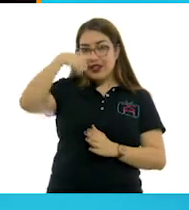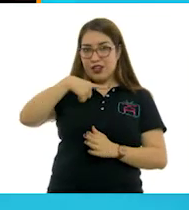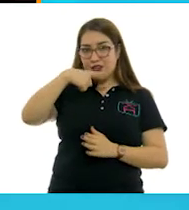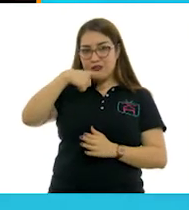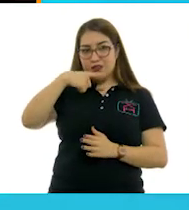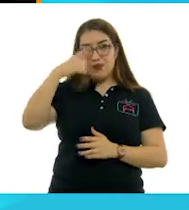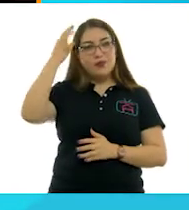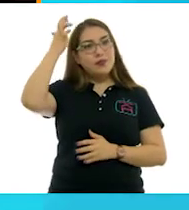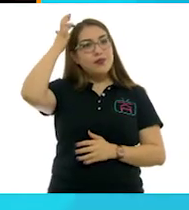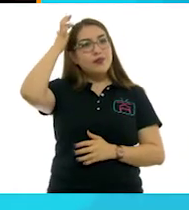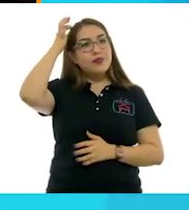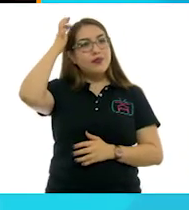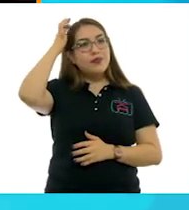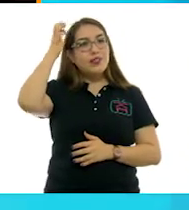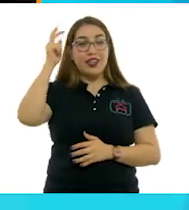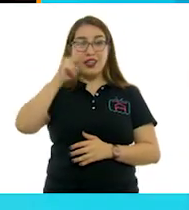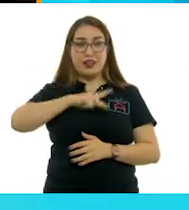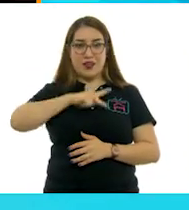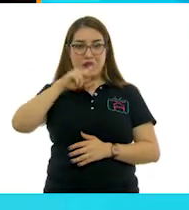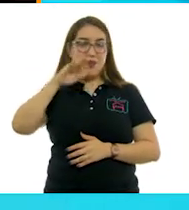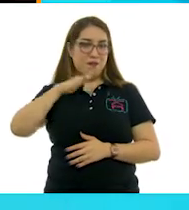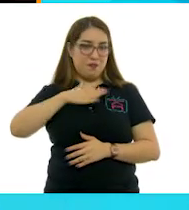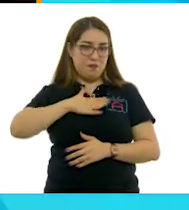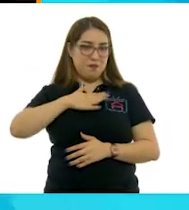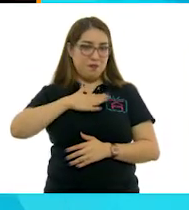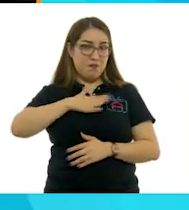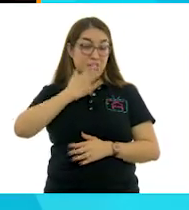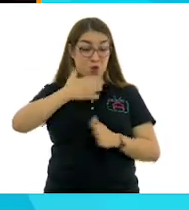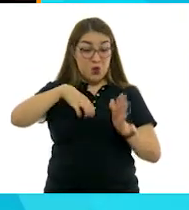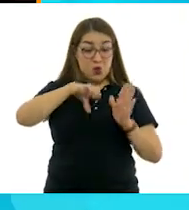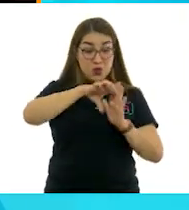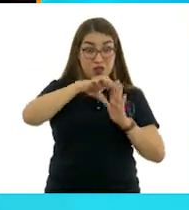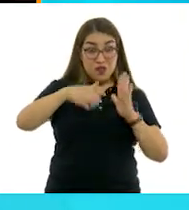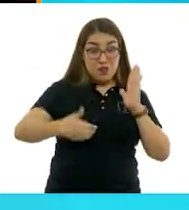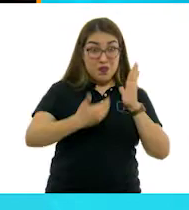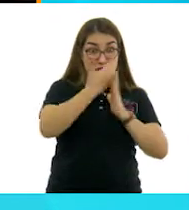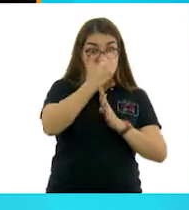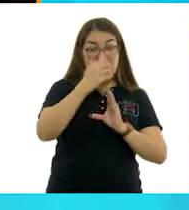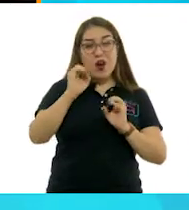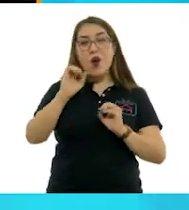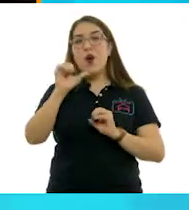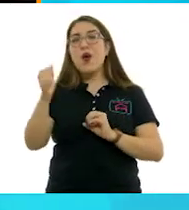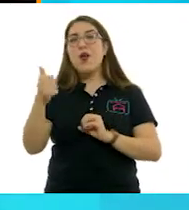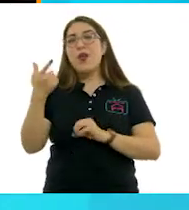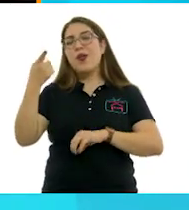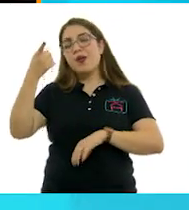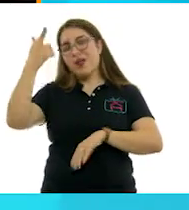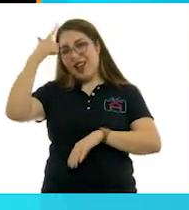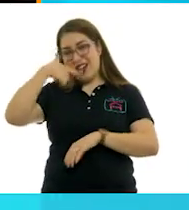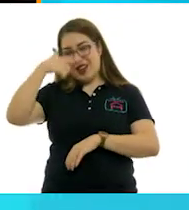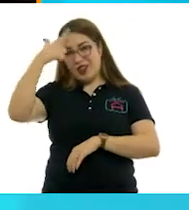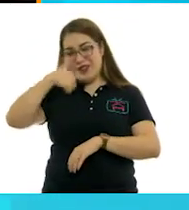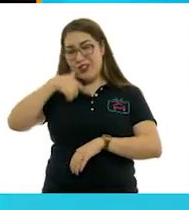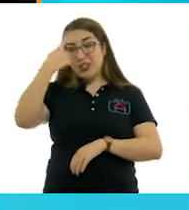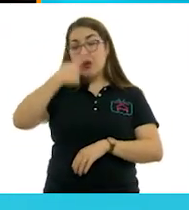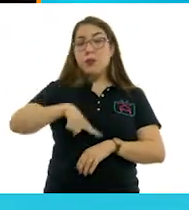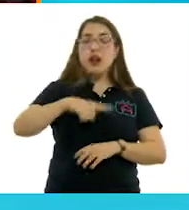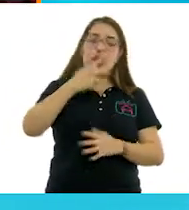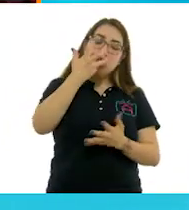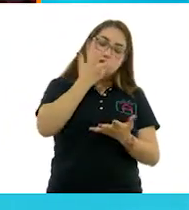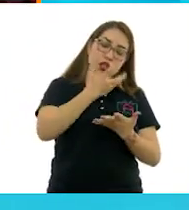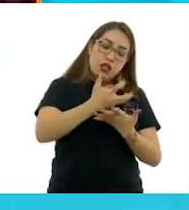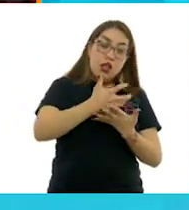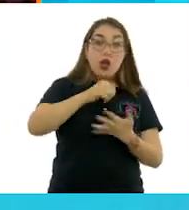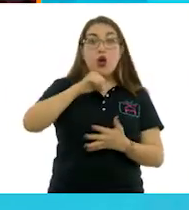he de confesarles que yo tenía una recámara de noche y una de día, una para descansar y la otra para